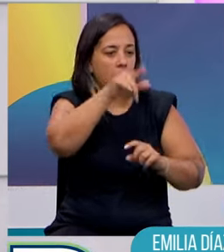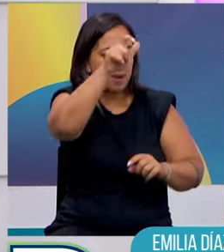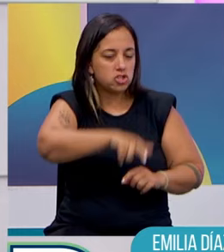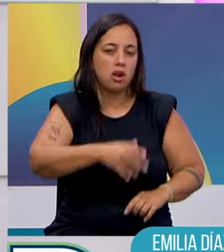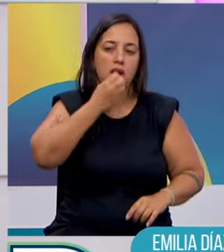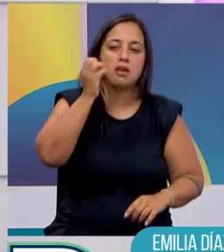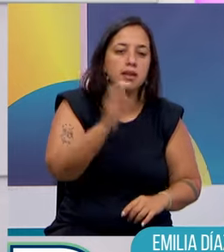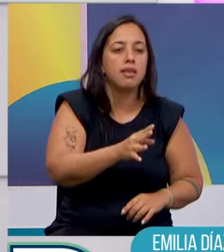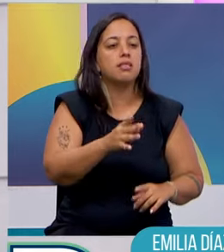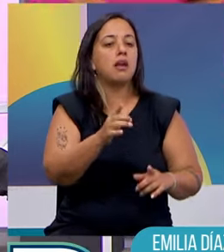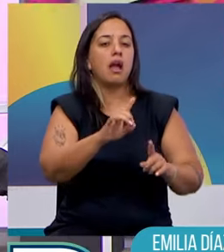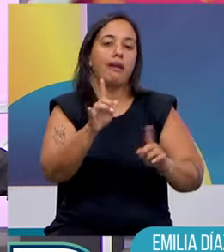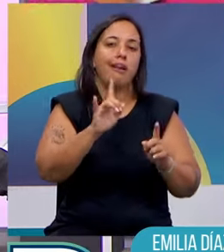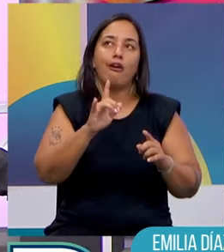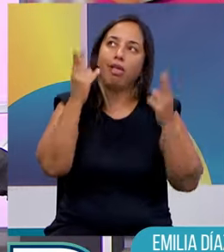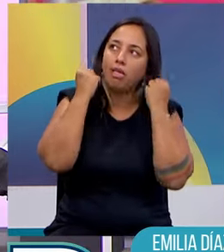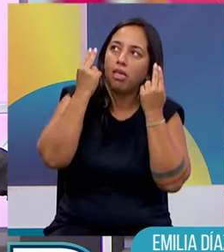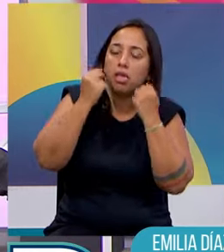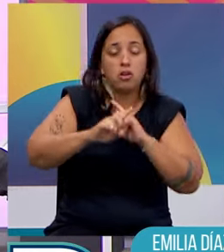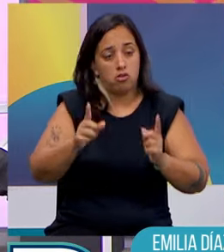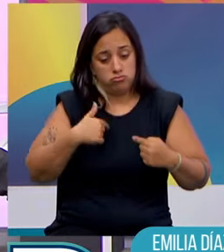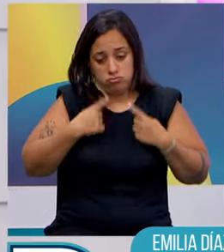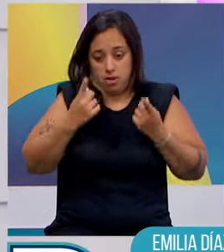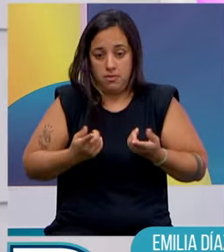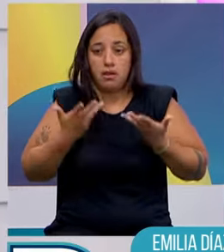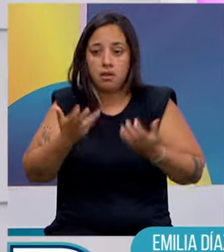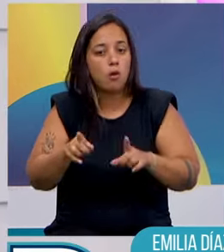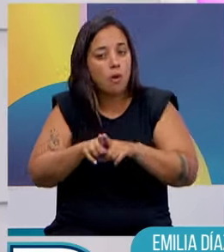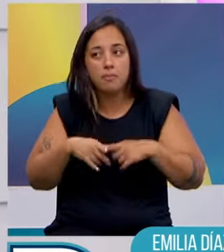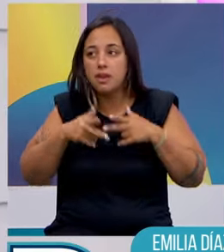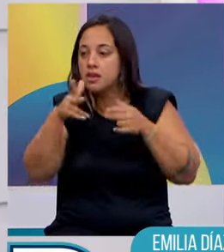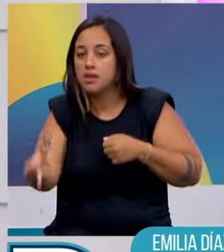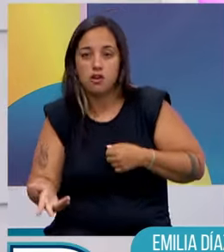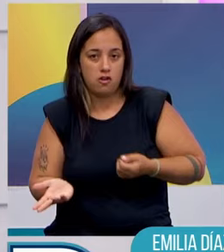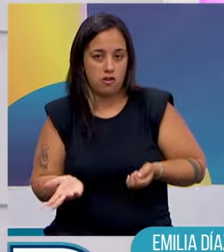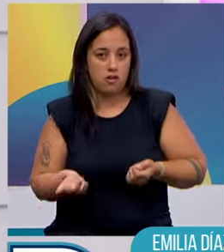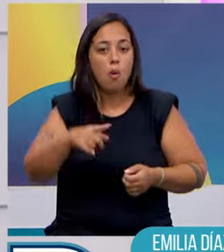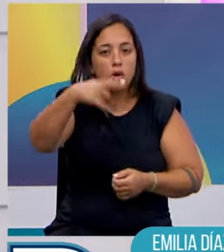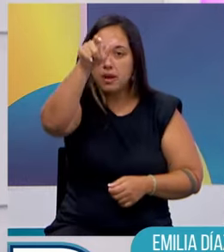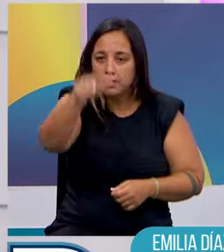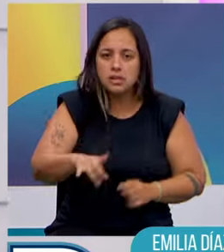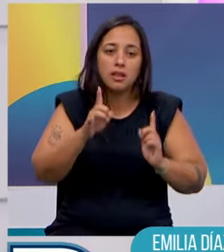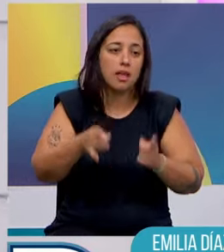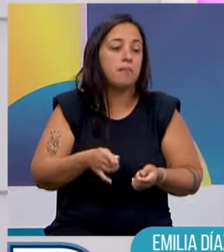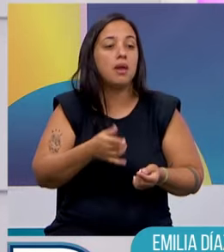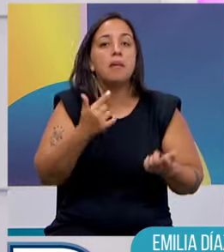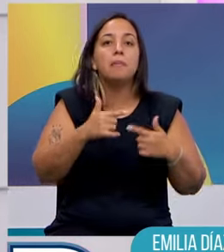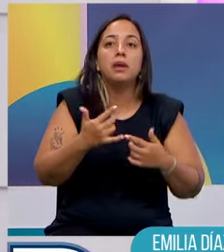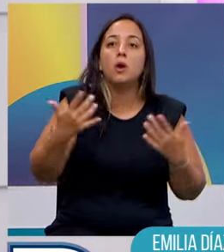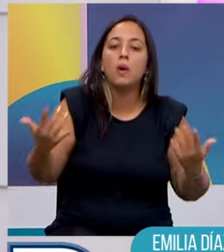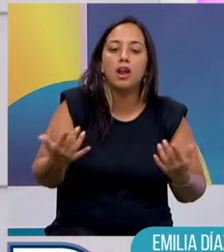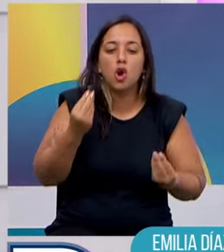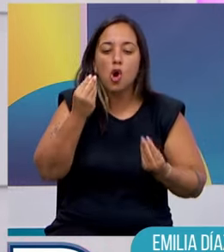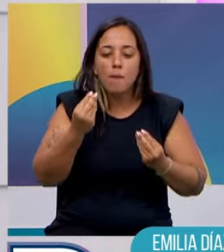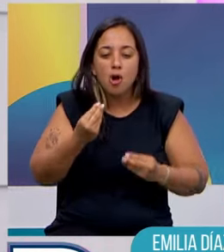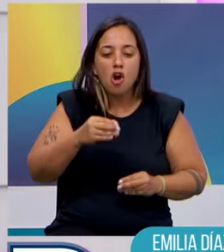coman la pastilla. ¿No? Sí. Y yo también quiero lo mismo. Y capaz que vos pensás completamente distinto en muchas otras cosas. Pero para que esos gurises se